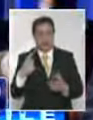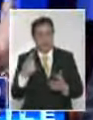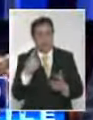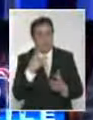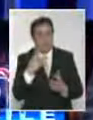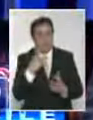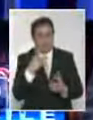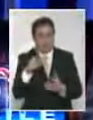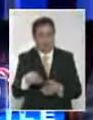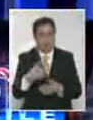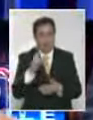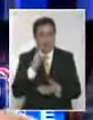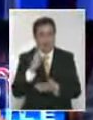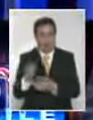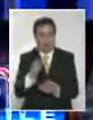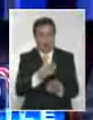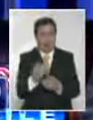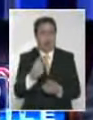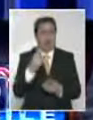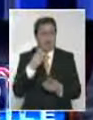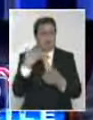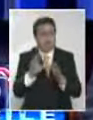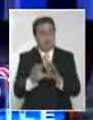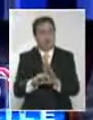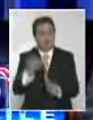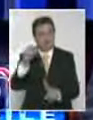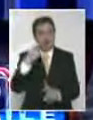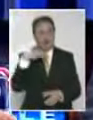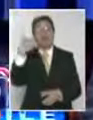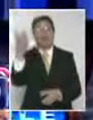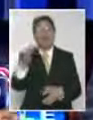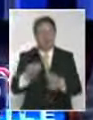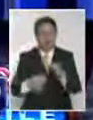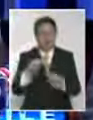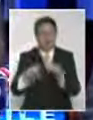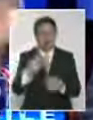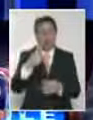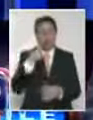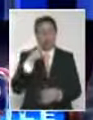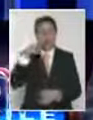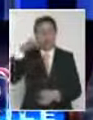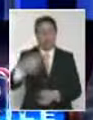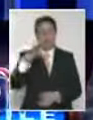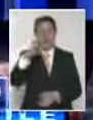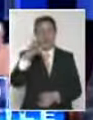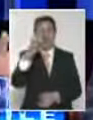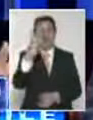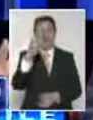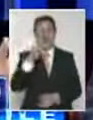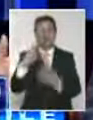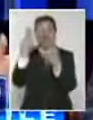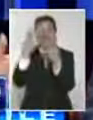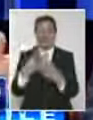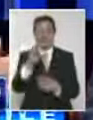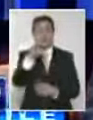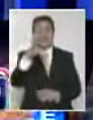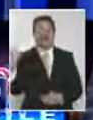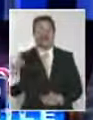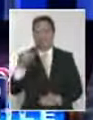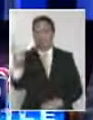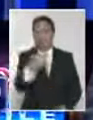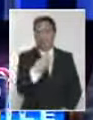y el Mercurio, eso fue después por los tribunales, Agustín Edward creo que fue encargado reo y nadie lo supo. ¿Te